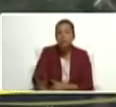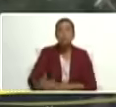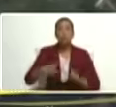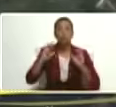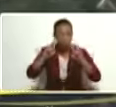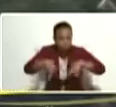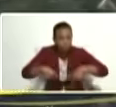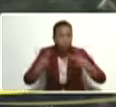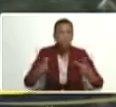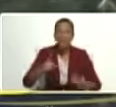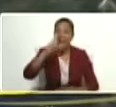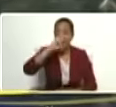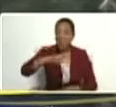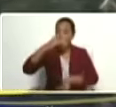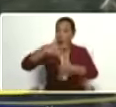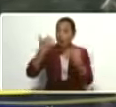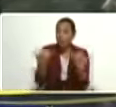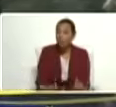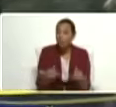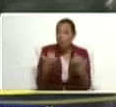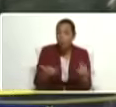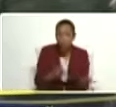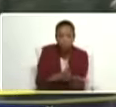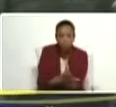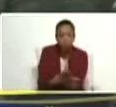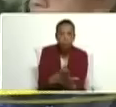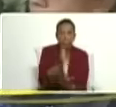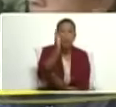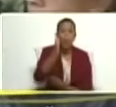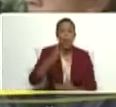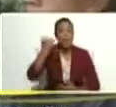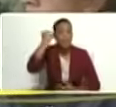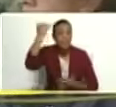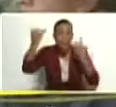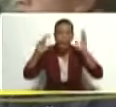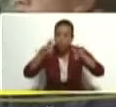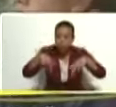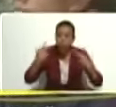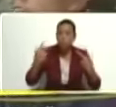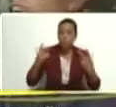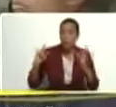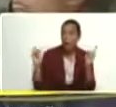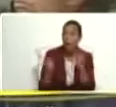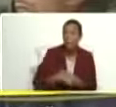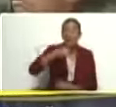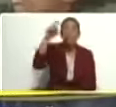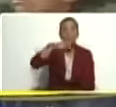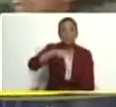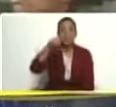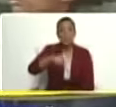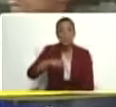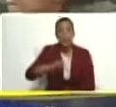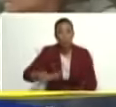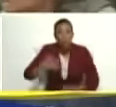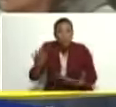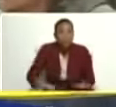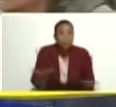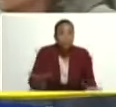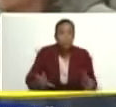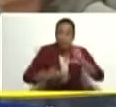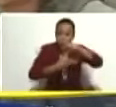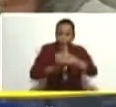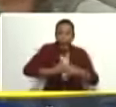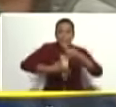a la vanguardia de los caminos, de las ideas y de los cambios que amerita América